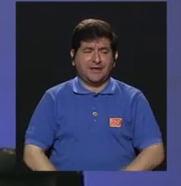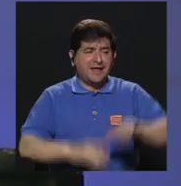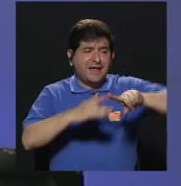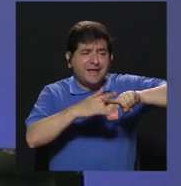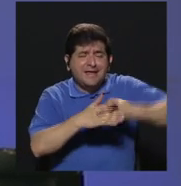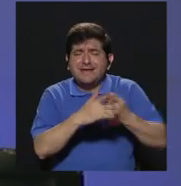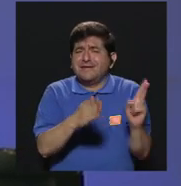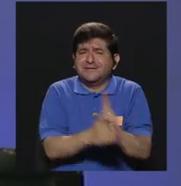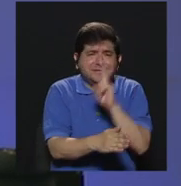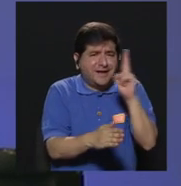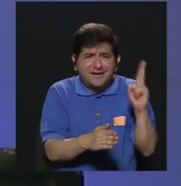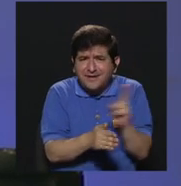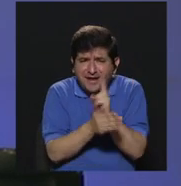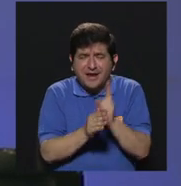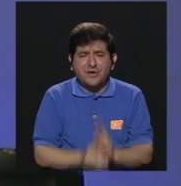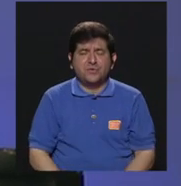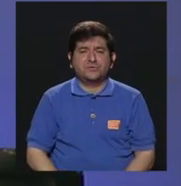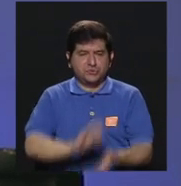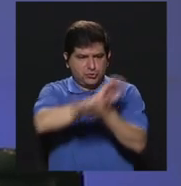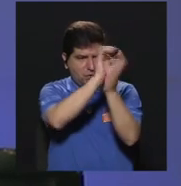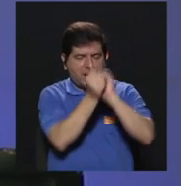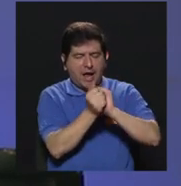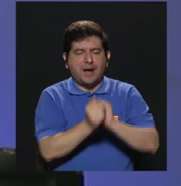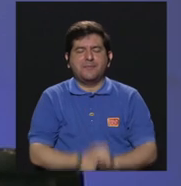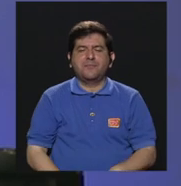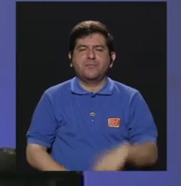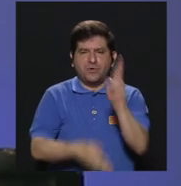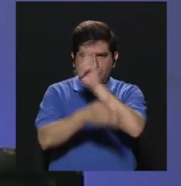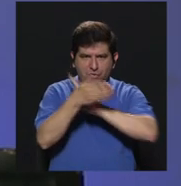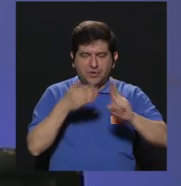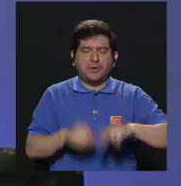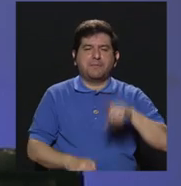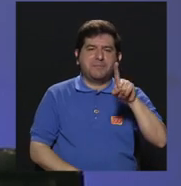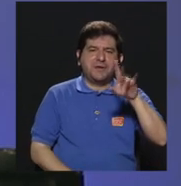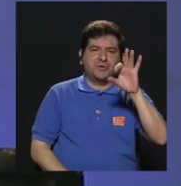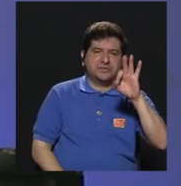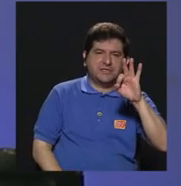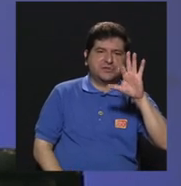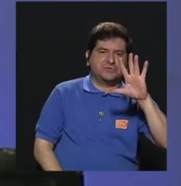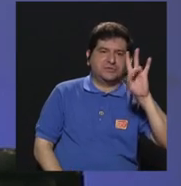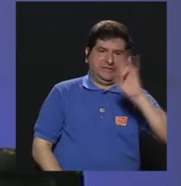Estrenábamos la reforma universitaria de 1957,